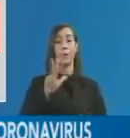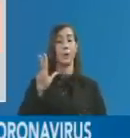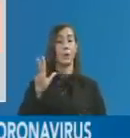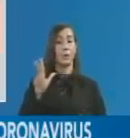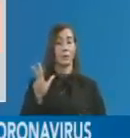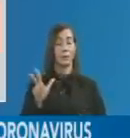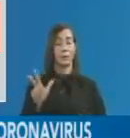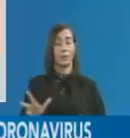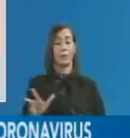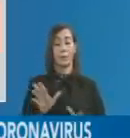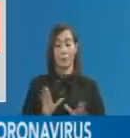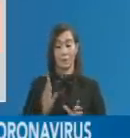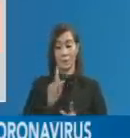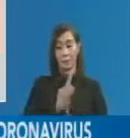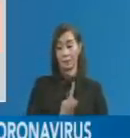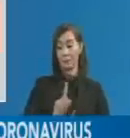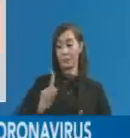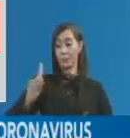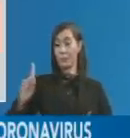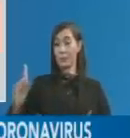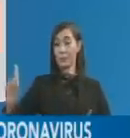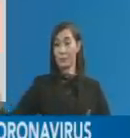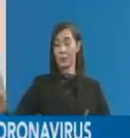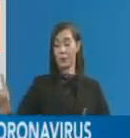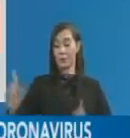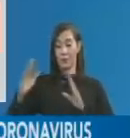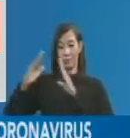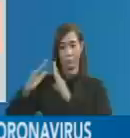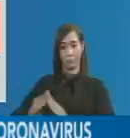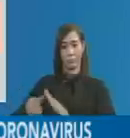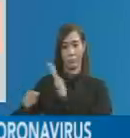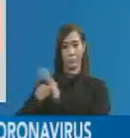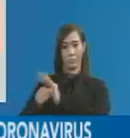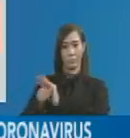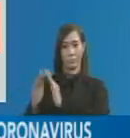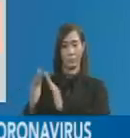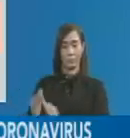9.833 están en aislamiento domiciliario.